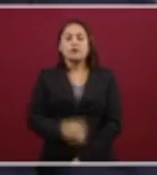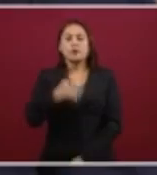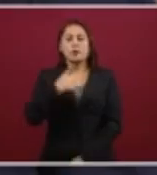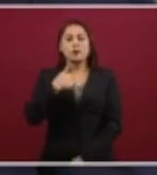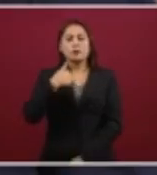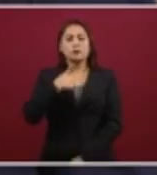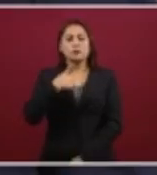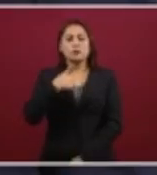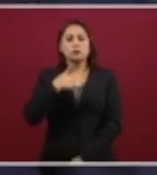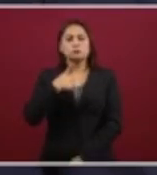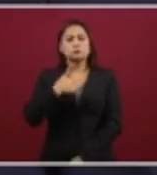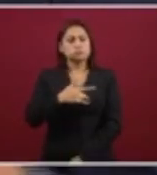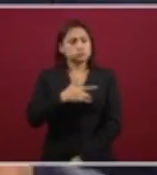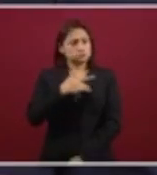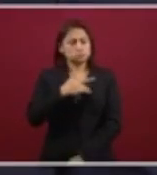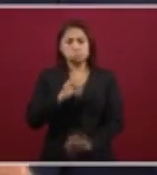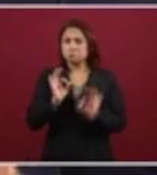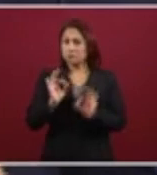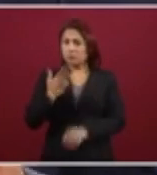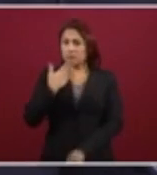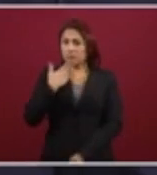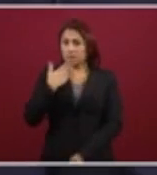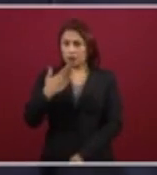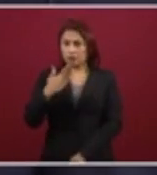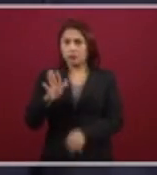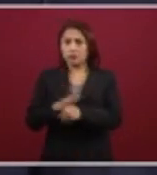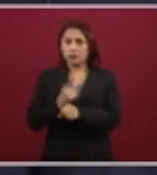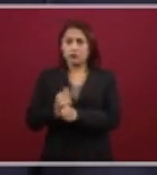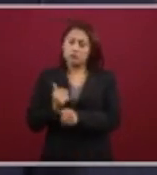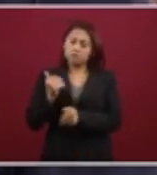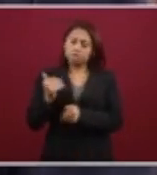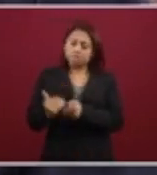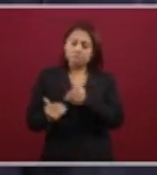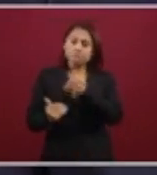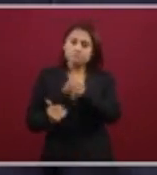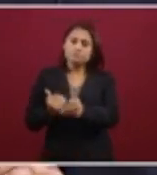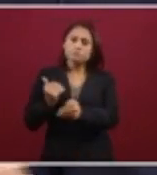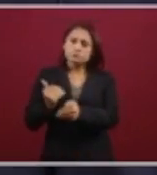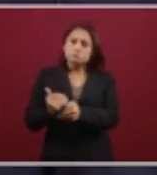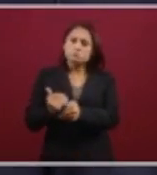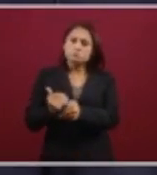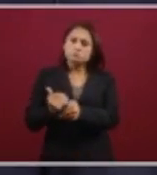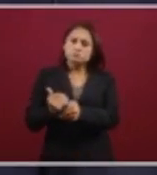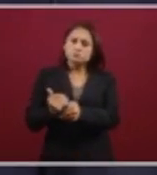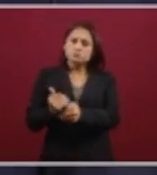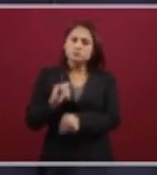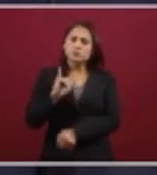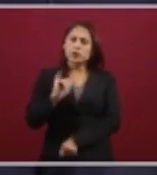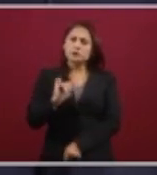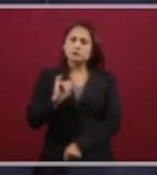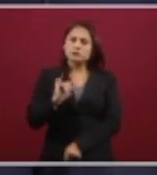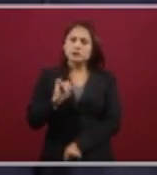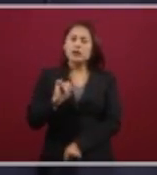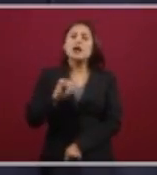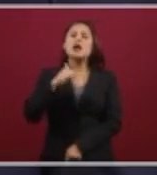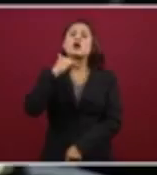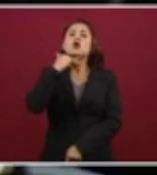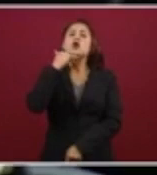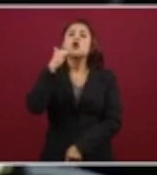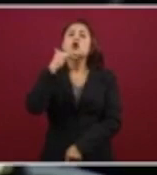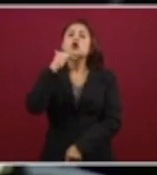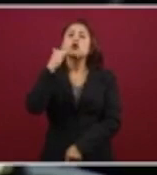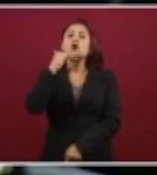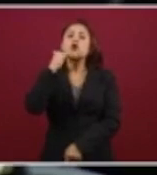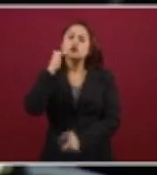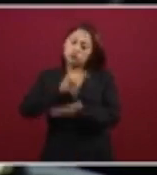satisfecho porque vamos avanzando y se va a terminar con la corrupción y con la impunidad. Me